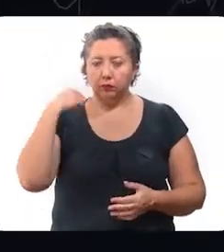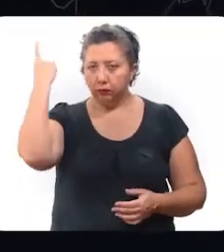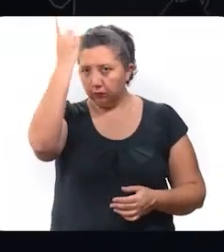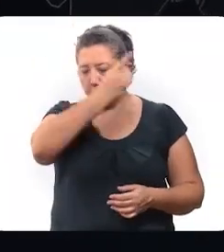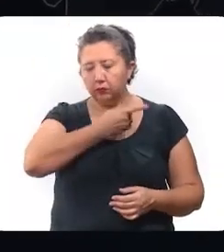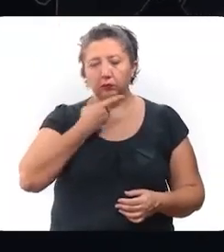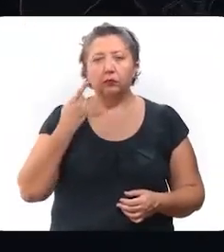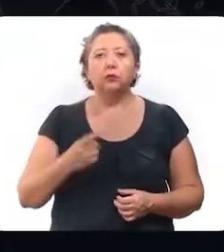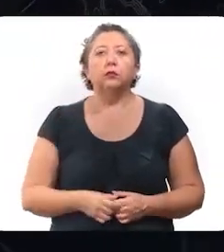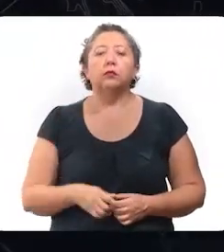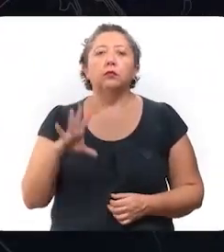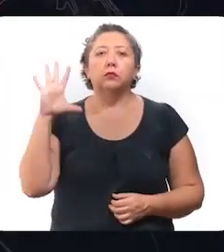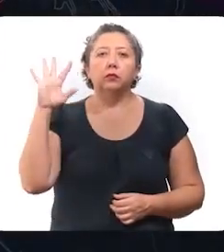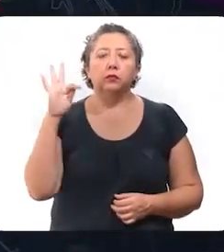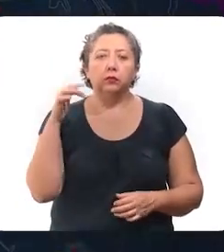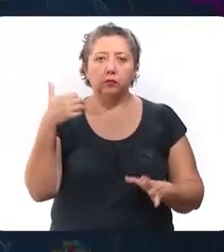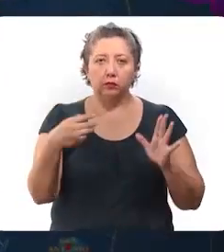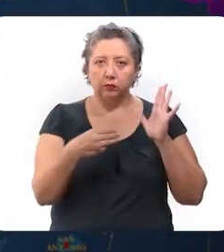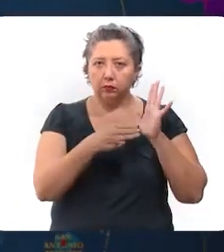han diagnosticado